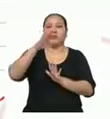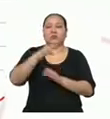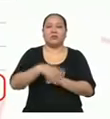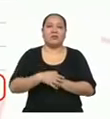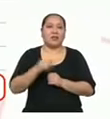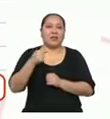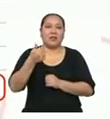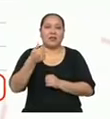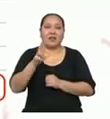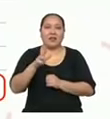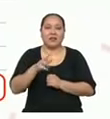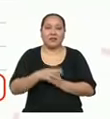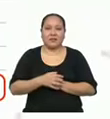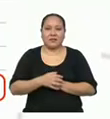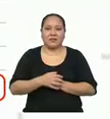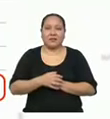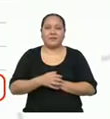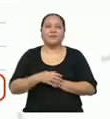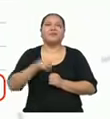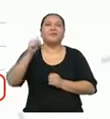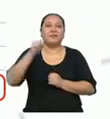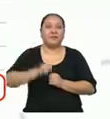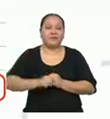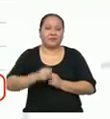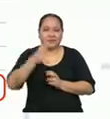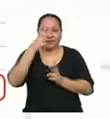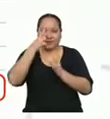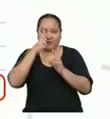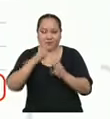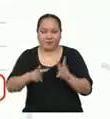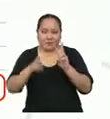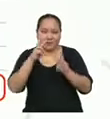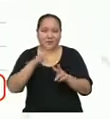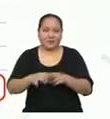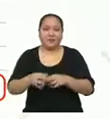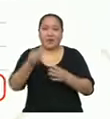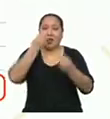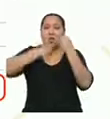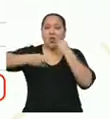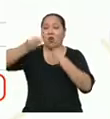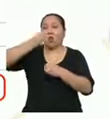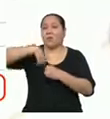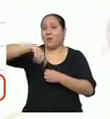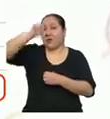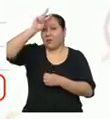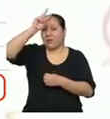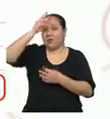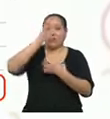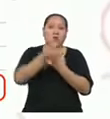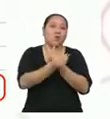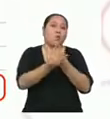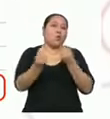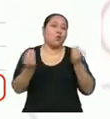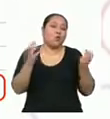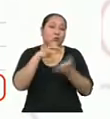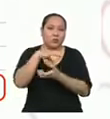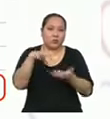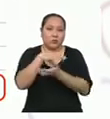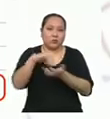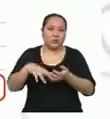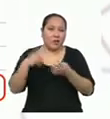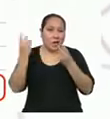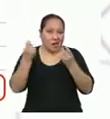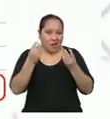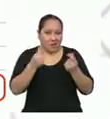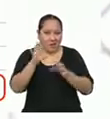13. Entonces, podemos concluir que la gastronomía peruana es muy variada. ¿Ya vieron lo rápido que